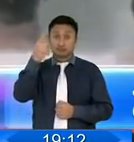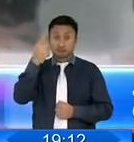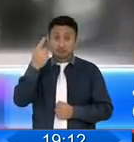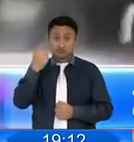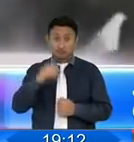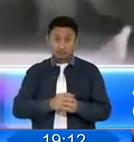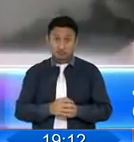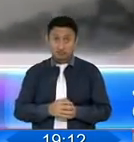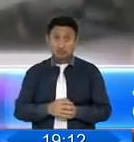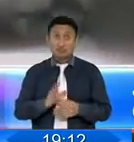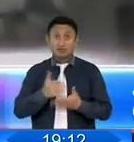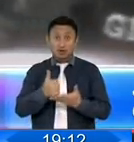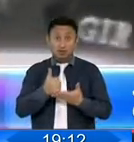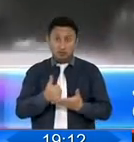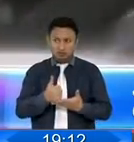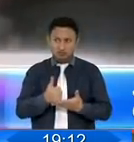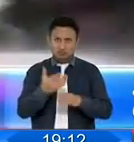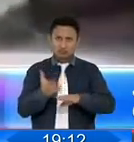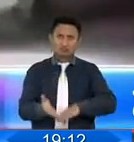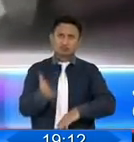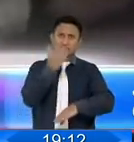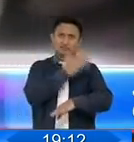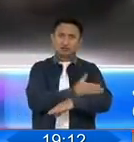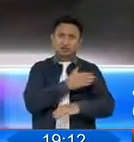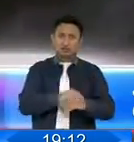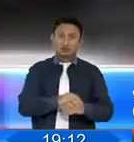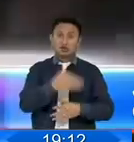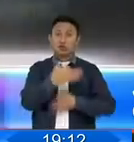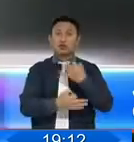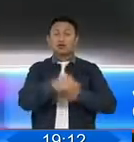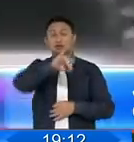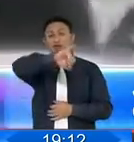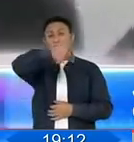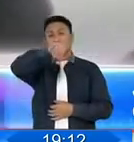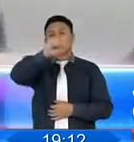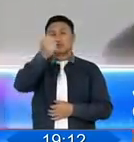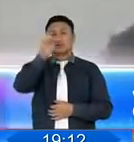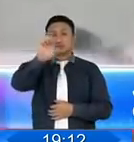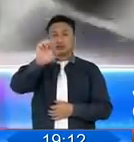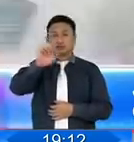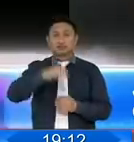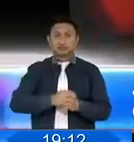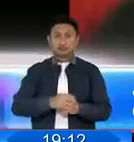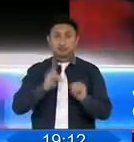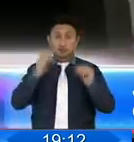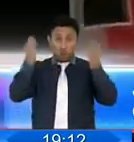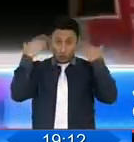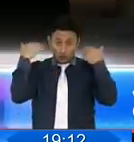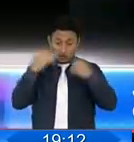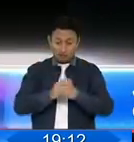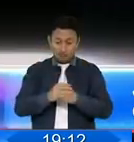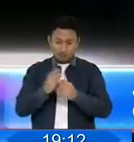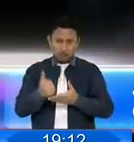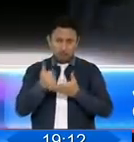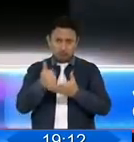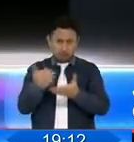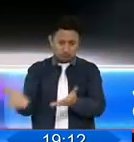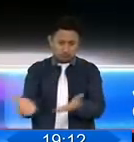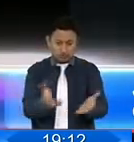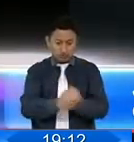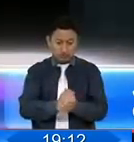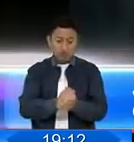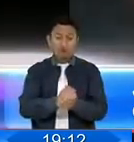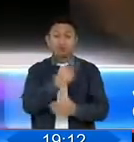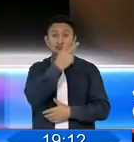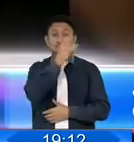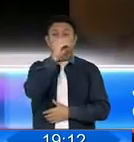tenido. Anteriormente, el juez José Tamayo de Guayaquil dio paso a un pedido de favorabilidad y redujo la pena de 20 años